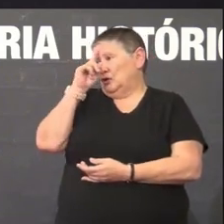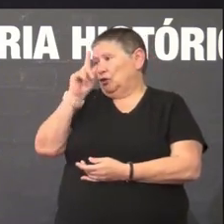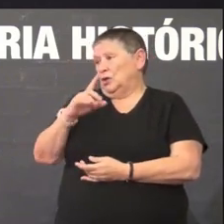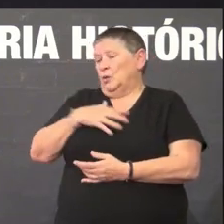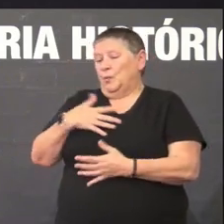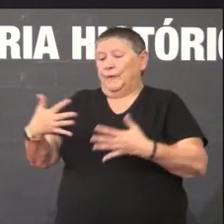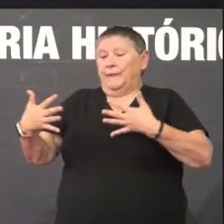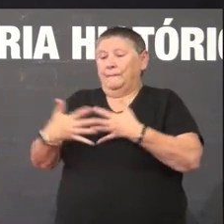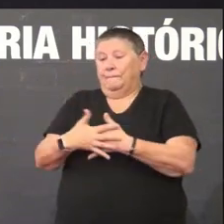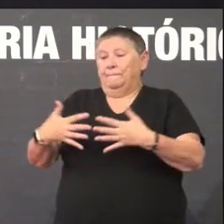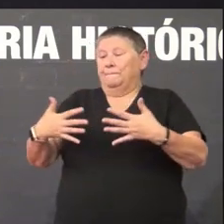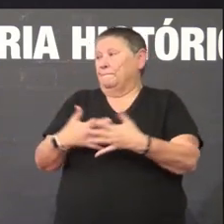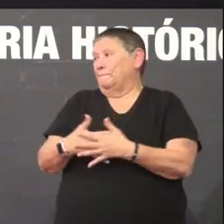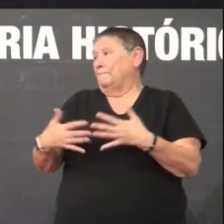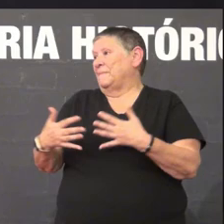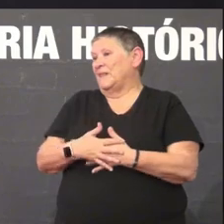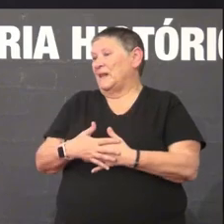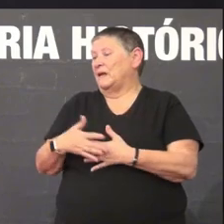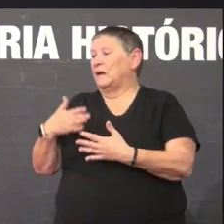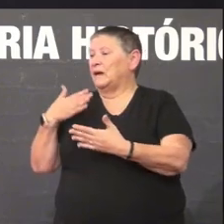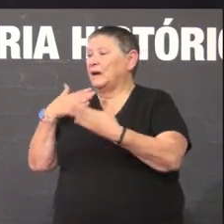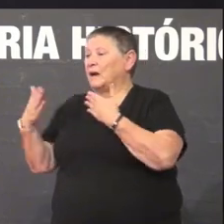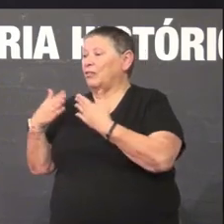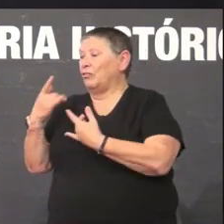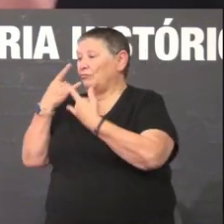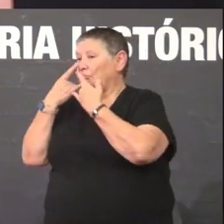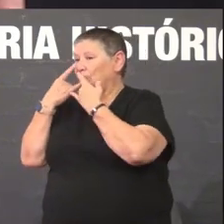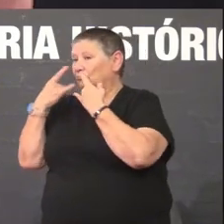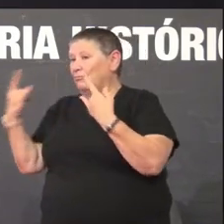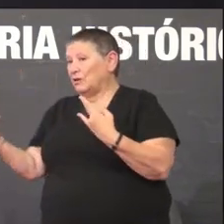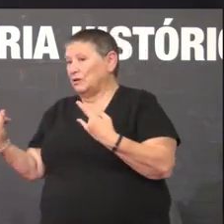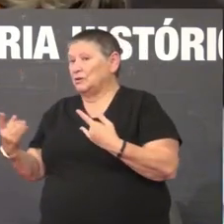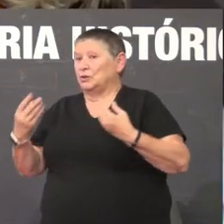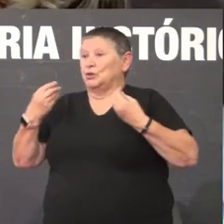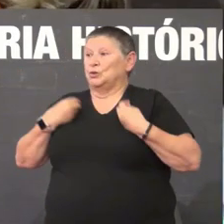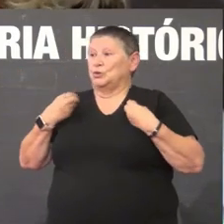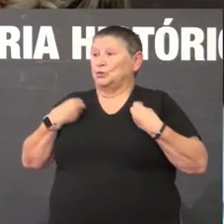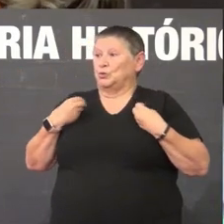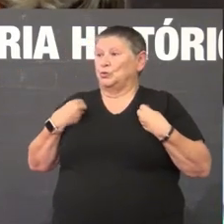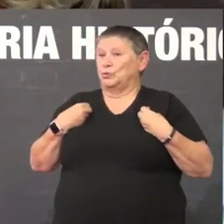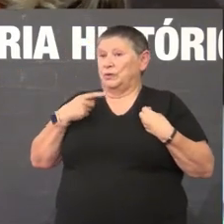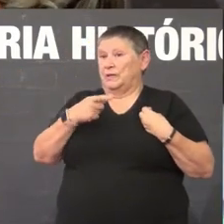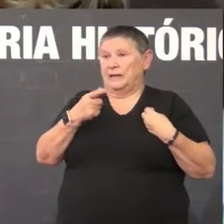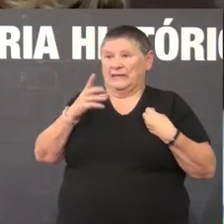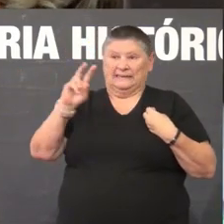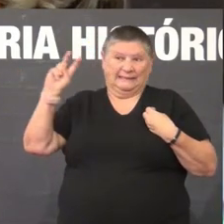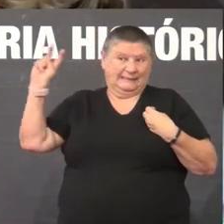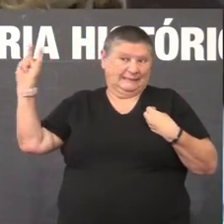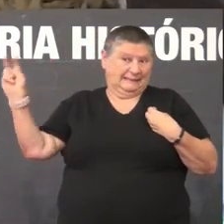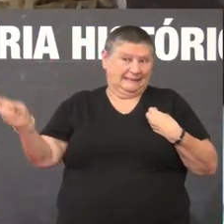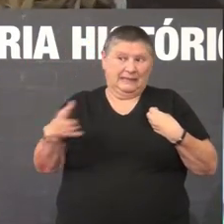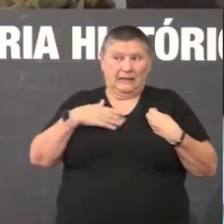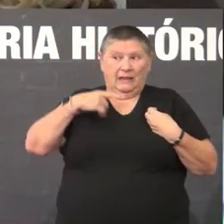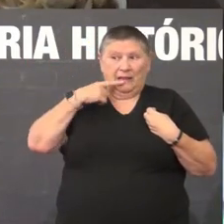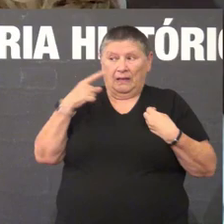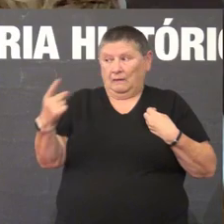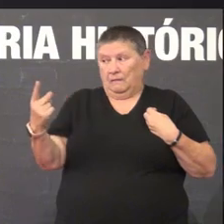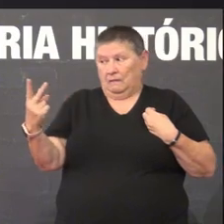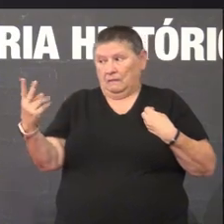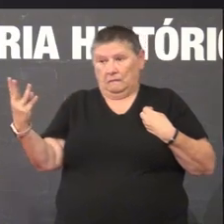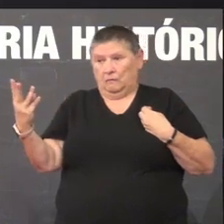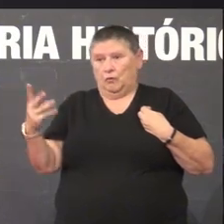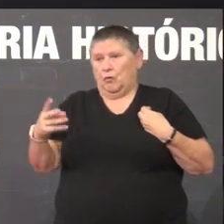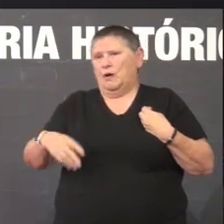mezclar él una relación amorosa, que es su vida, como ha tenido montones. Es decir, que no creáis que es que hemos hablado de tres o